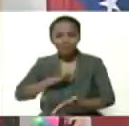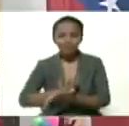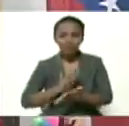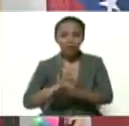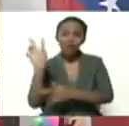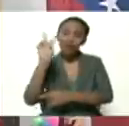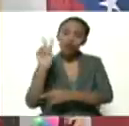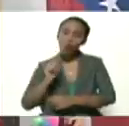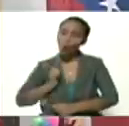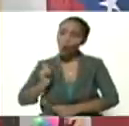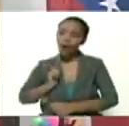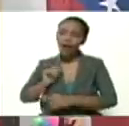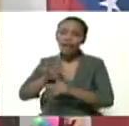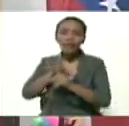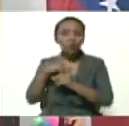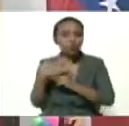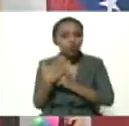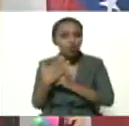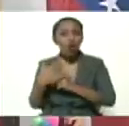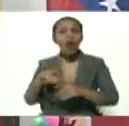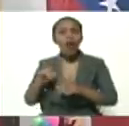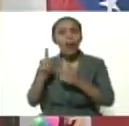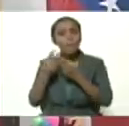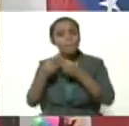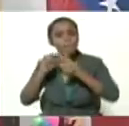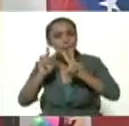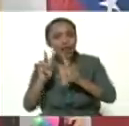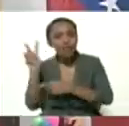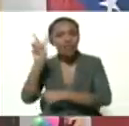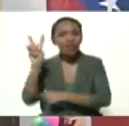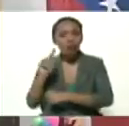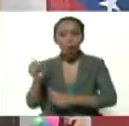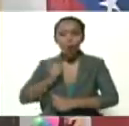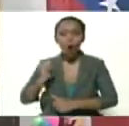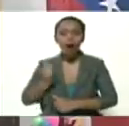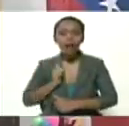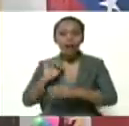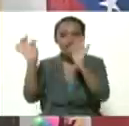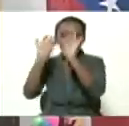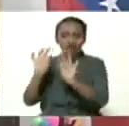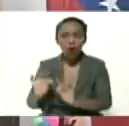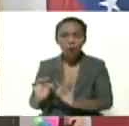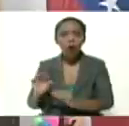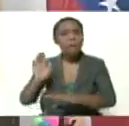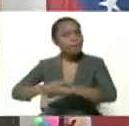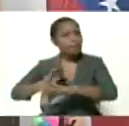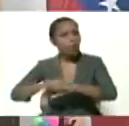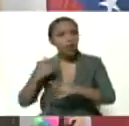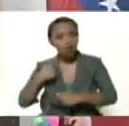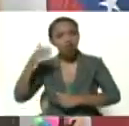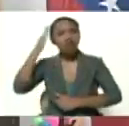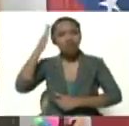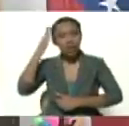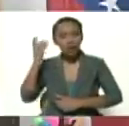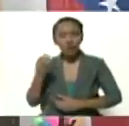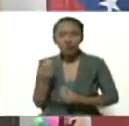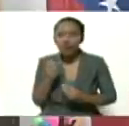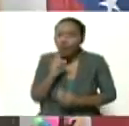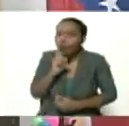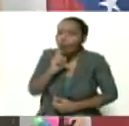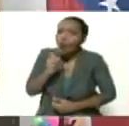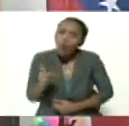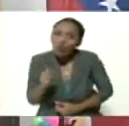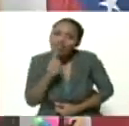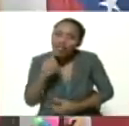Venezuela en cualquier circunstancia, la paz de Venezuela en cualquier circunstancia. Y porque sé que es mucho el odio de